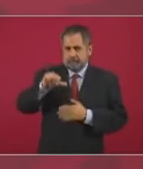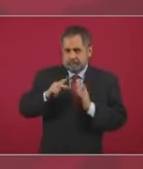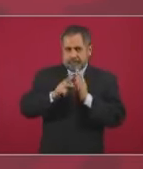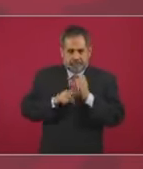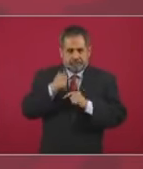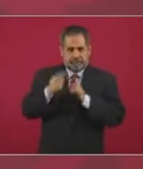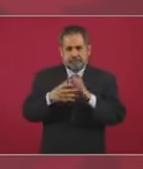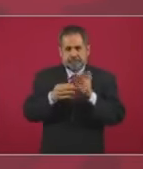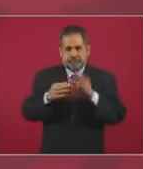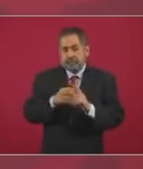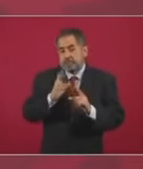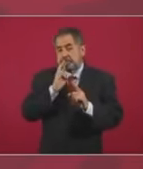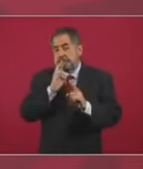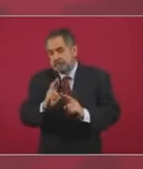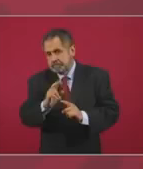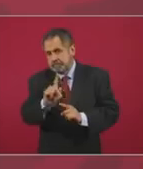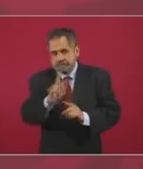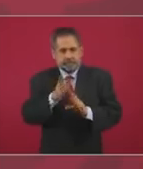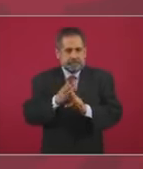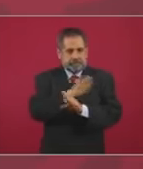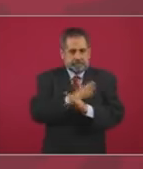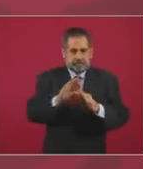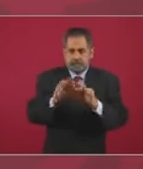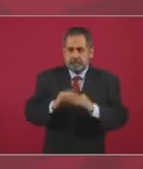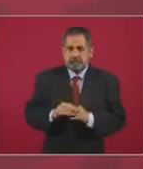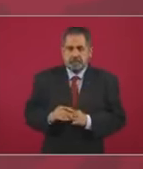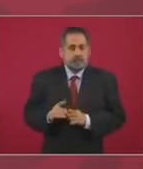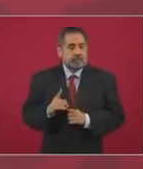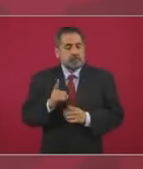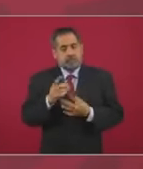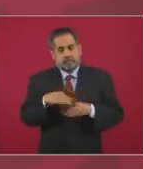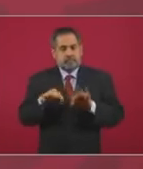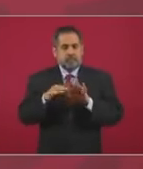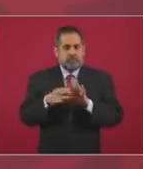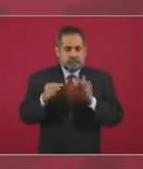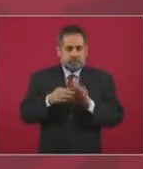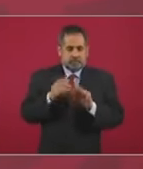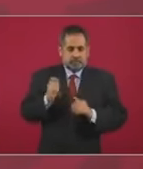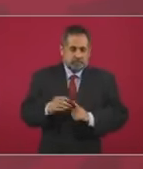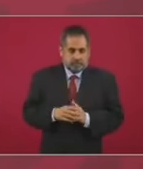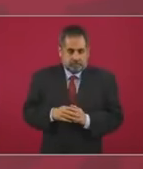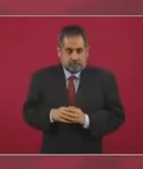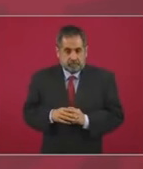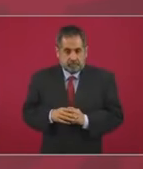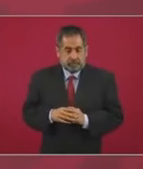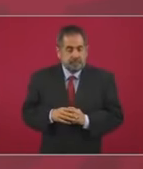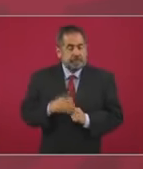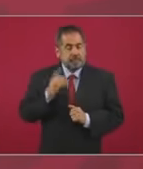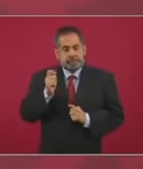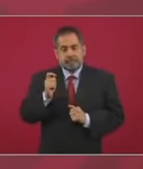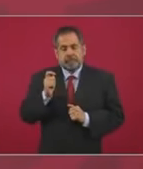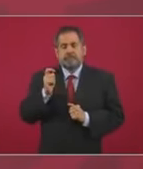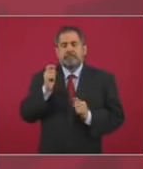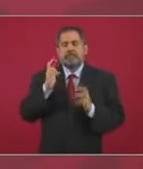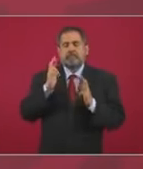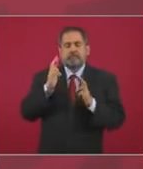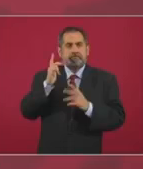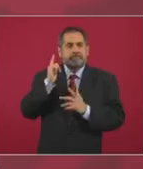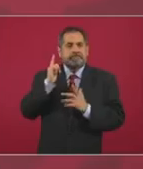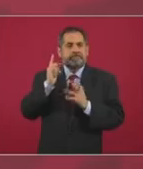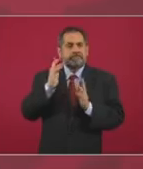destacar antes de responder esto puntualmente, la importancia de tener esperanza, saber que existe ya en